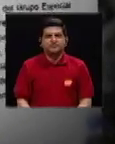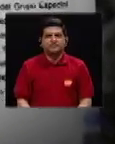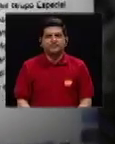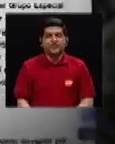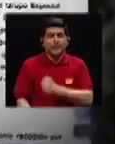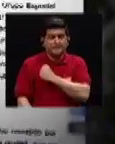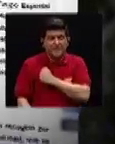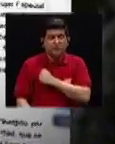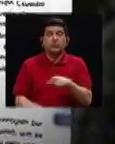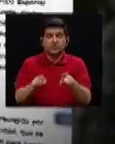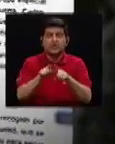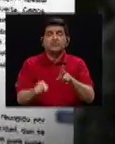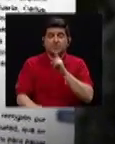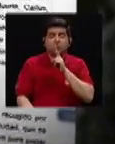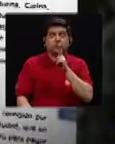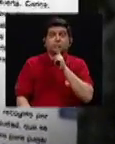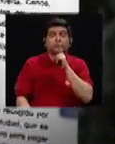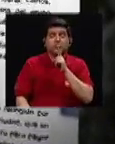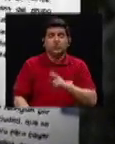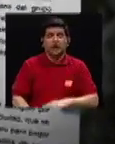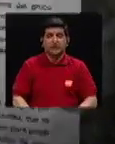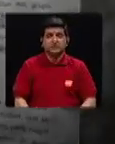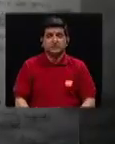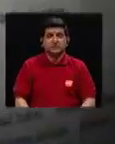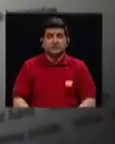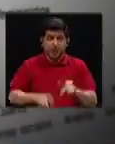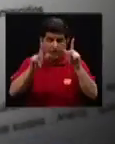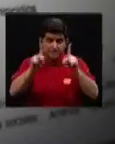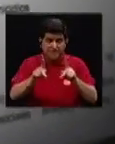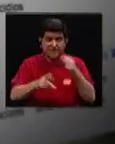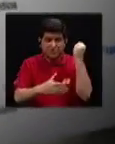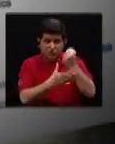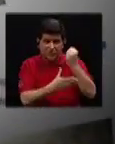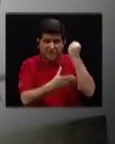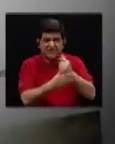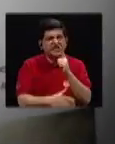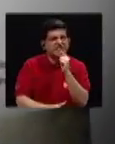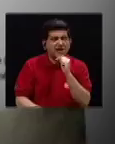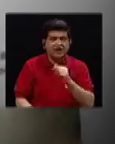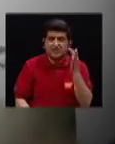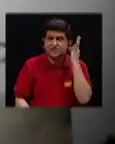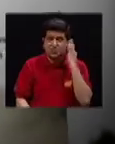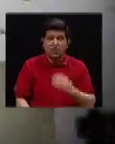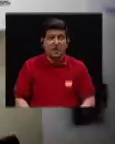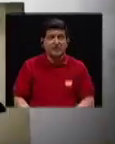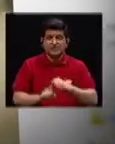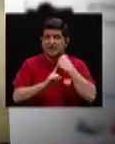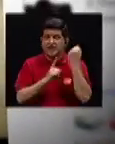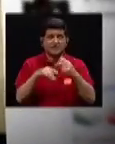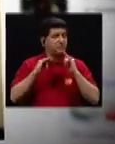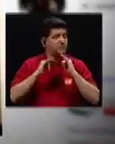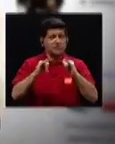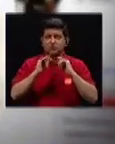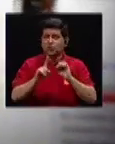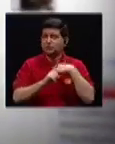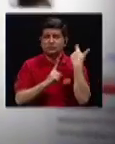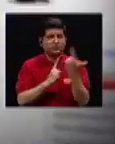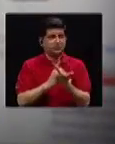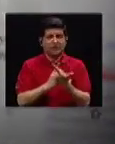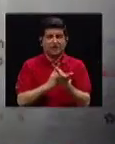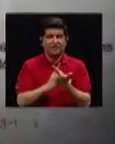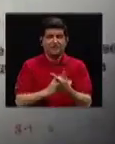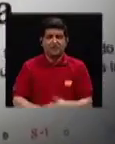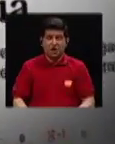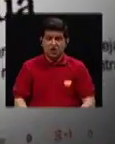Honduras eh quienes están siendo asesinadas son las mujeres en desigualdad social en eso no no me